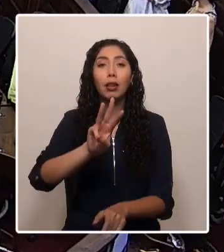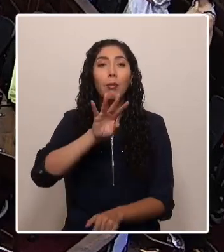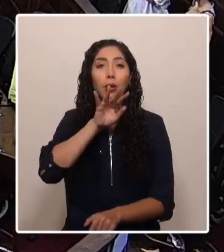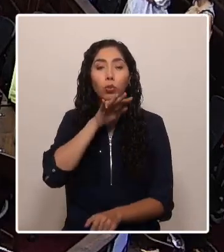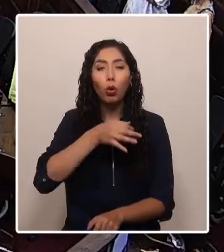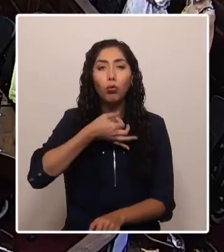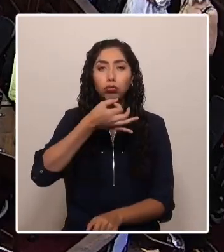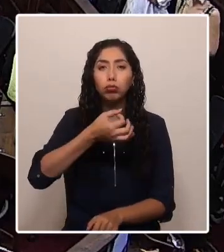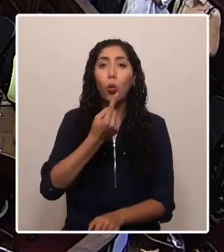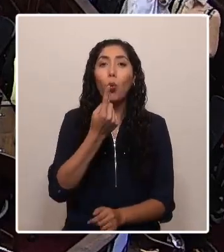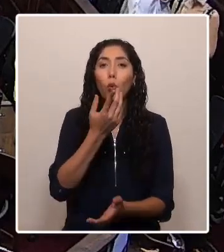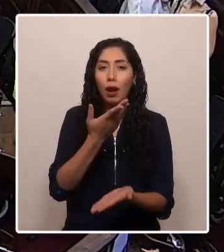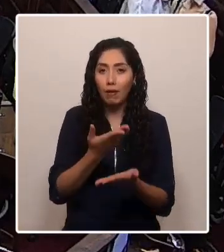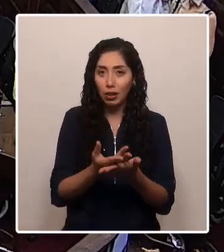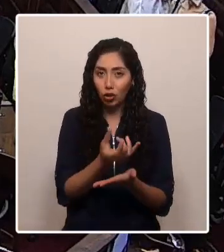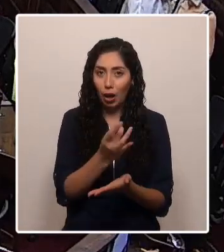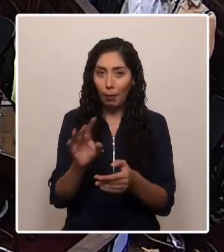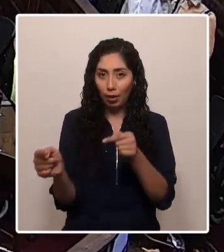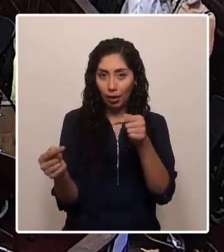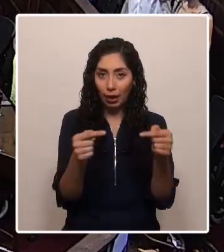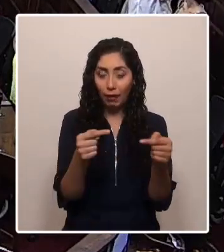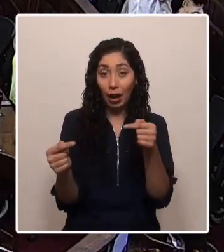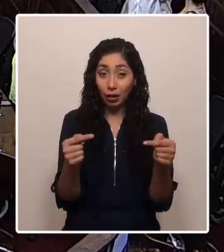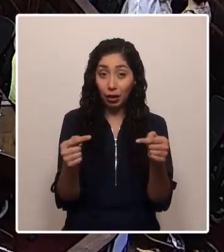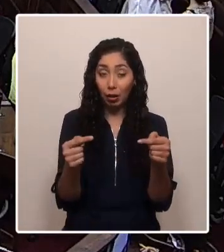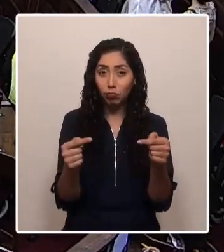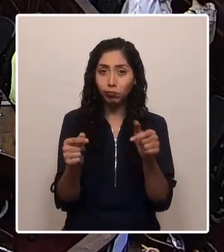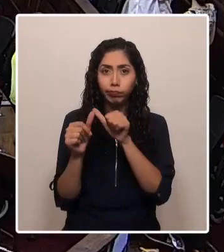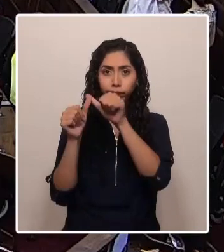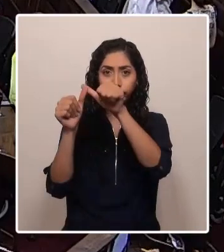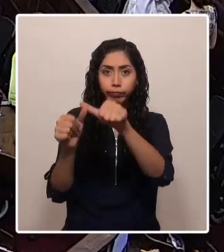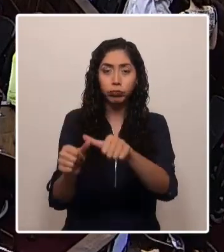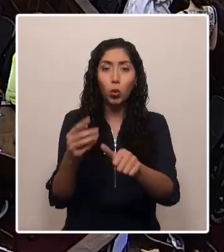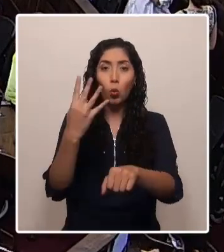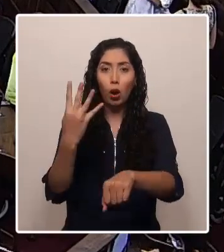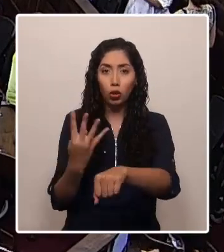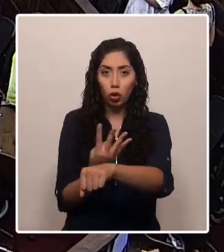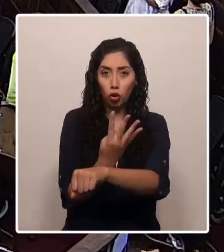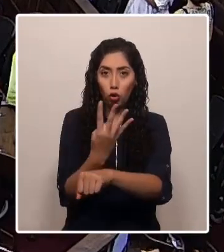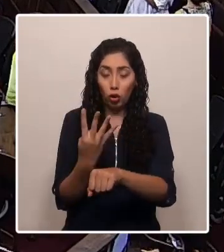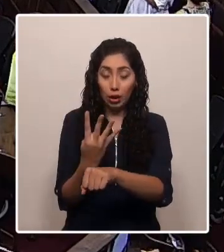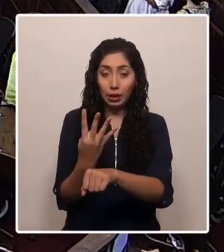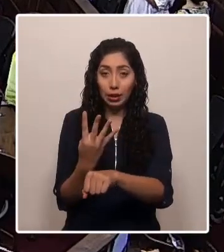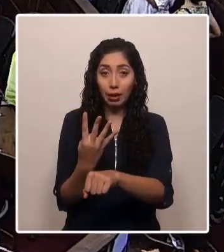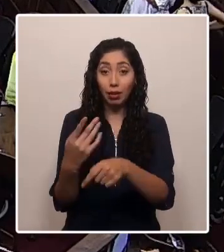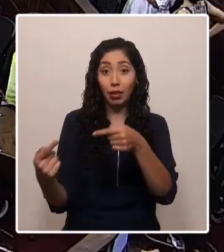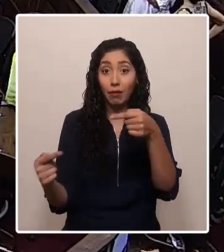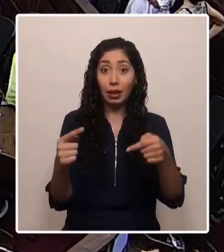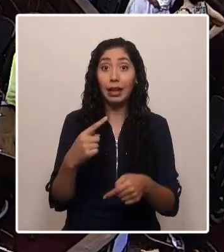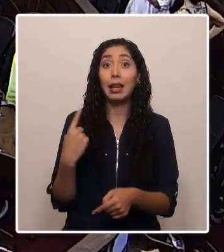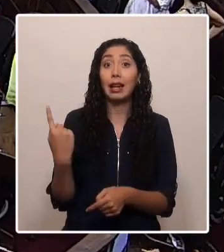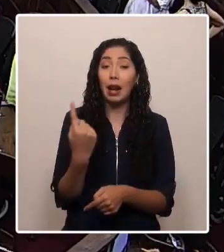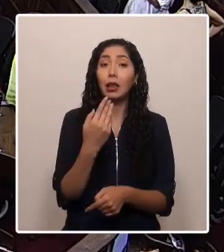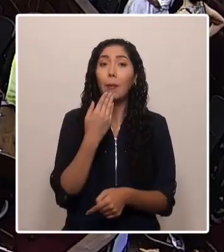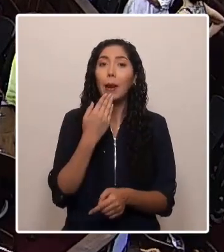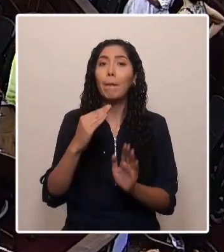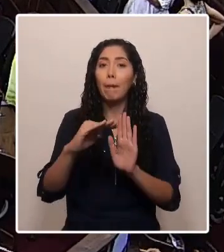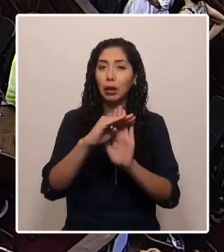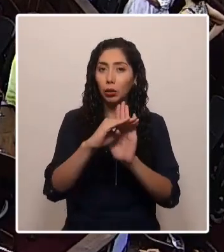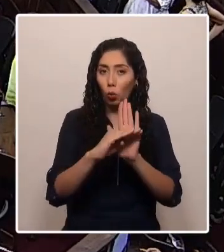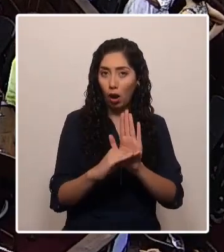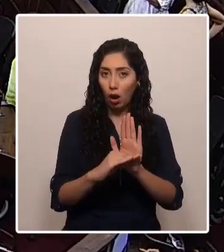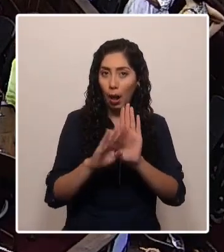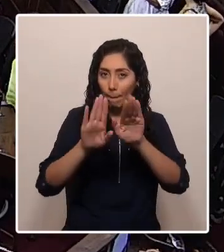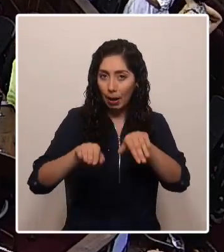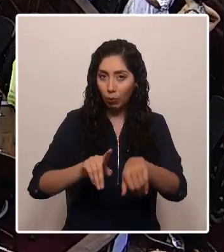vez. El debate del informe no podrá superar las 4 horas y será en general y en particular a la vez. Una vez cerrado el